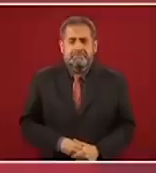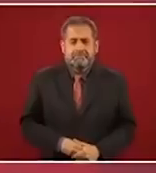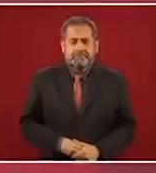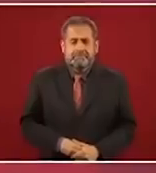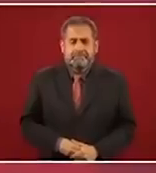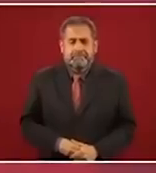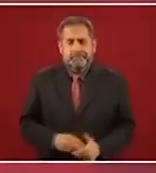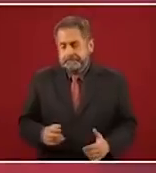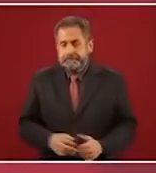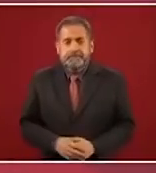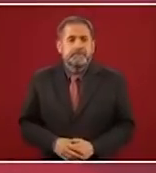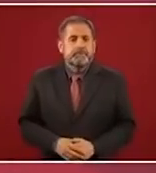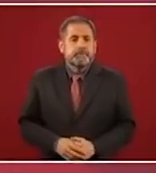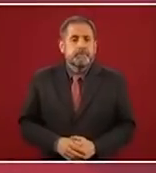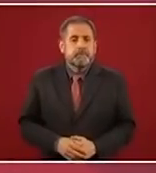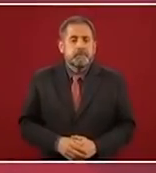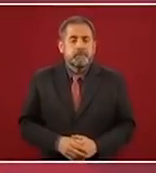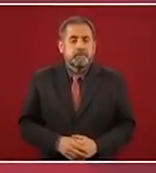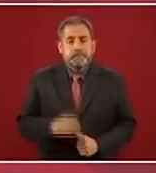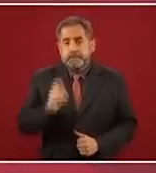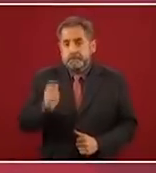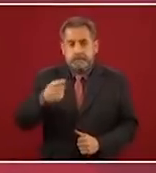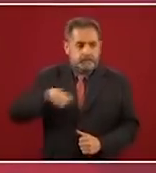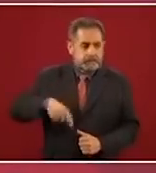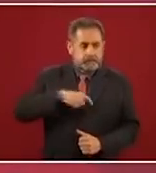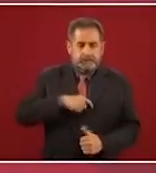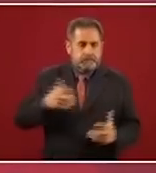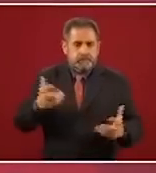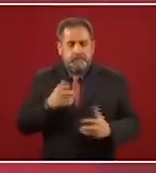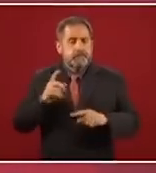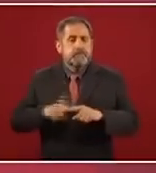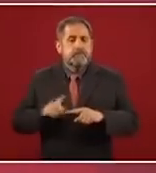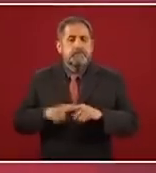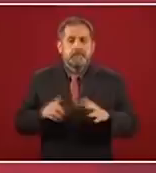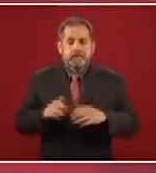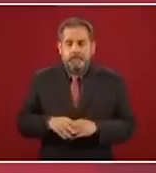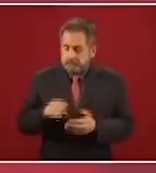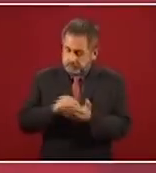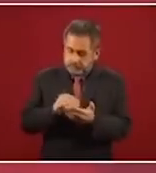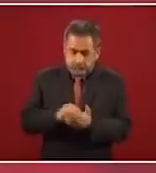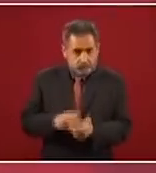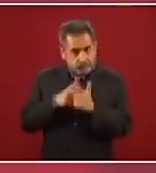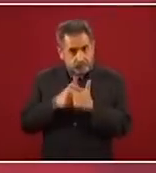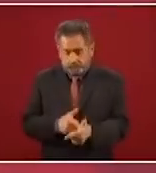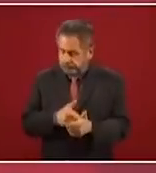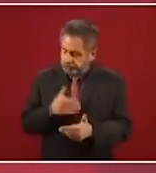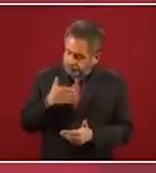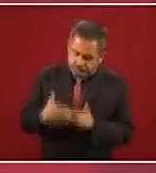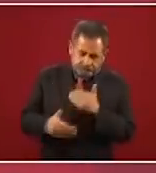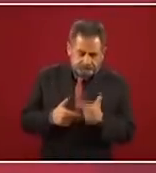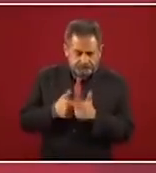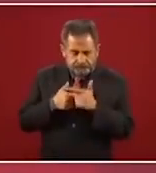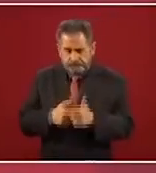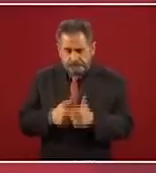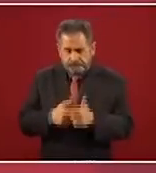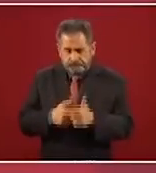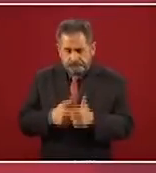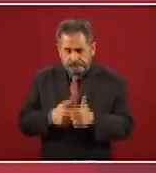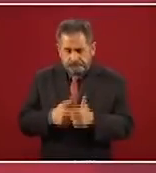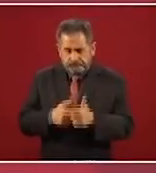Entonces, lo que tenemos que hacer es continuar nosotros